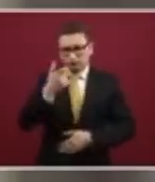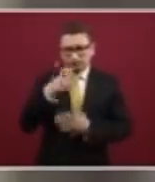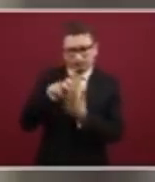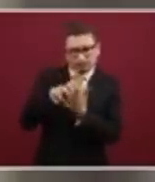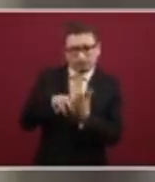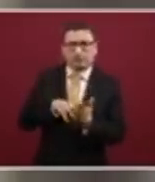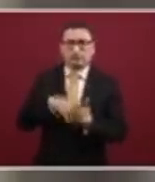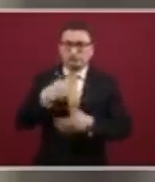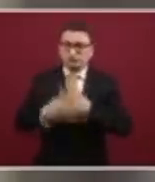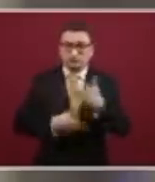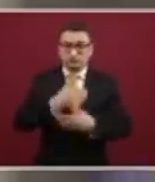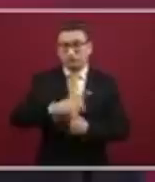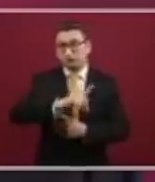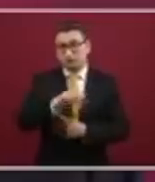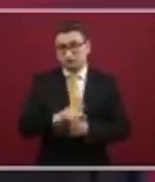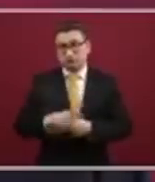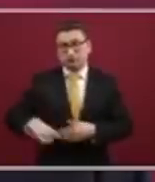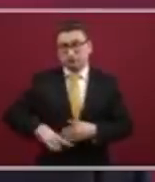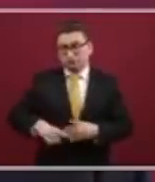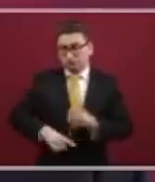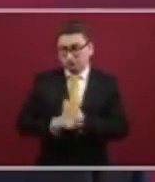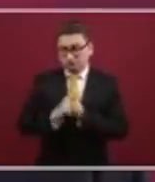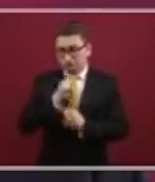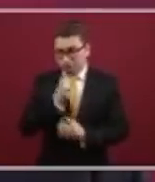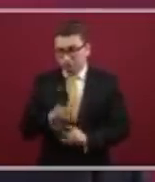economía? Sí,